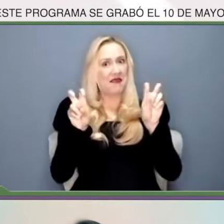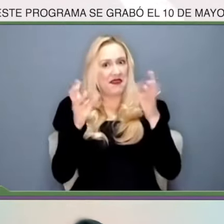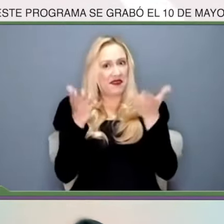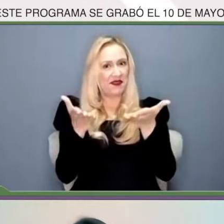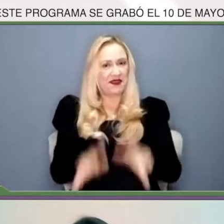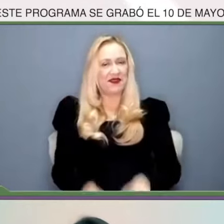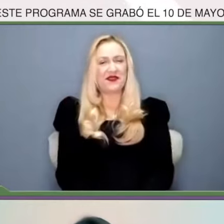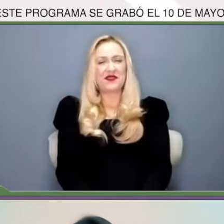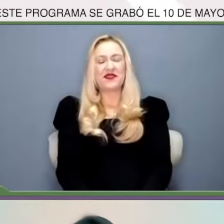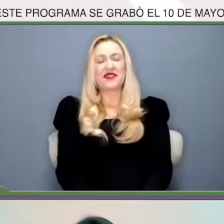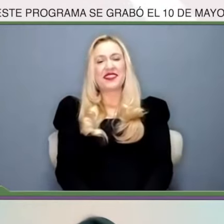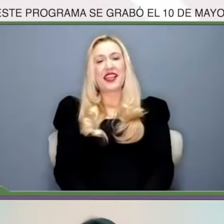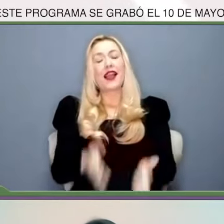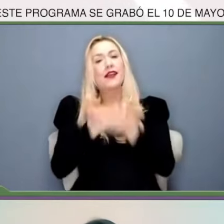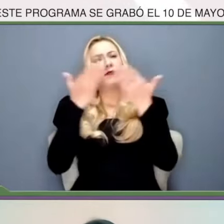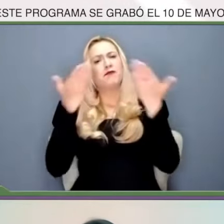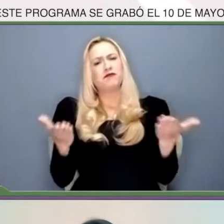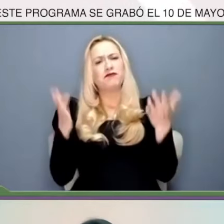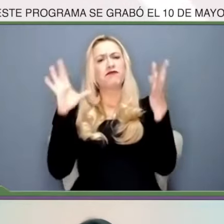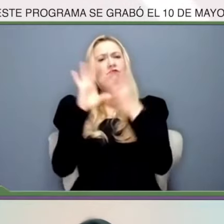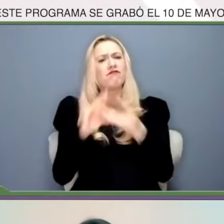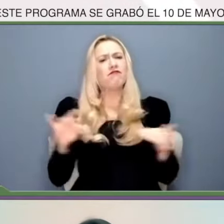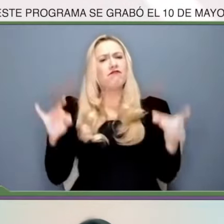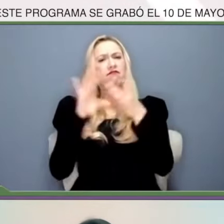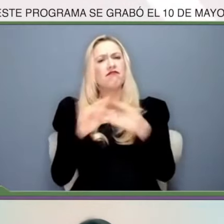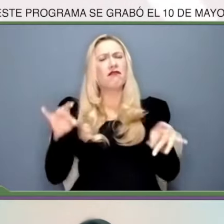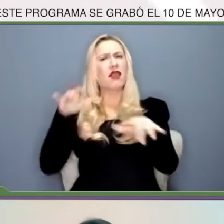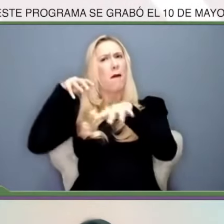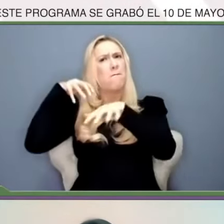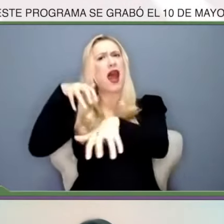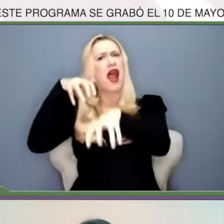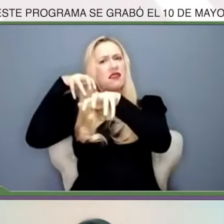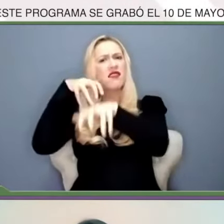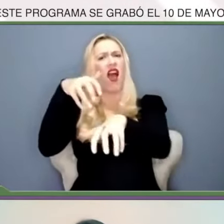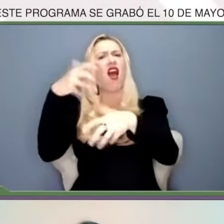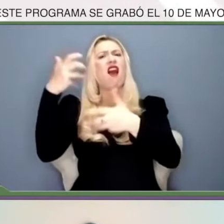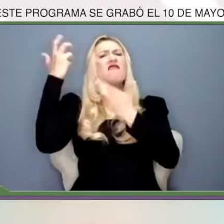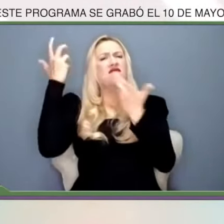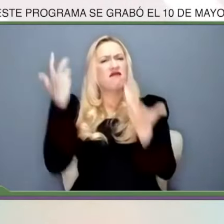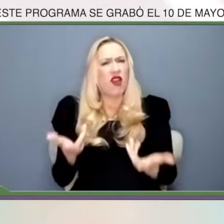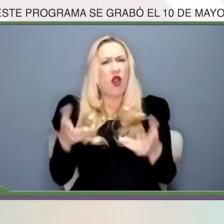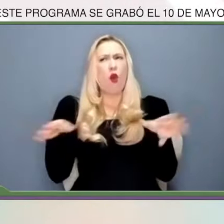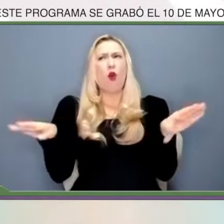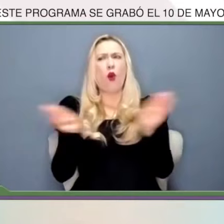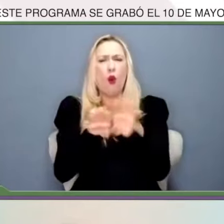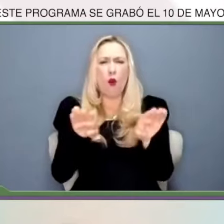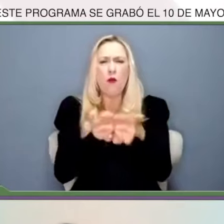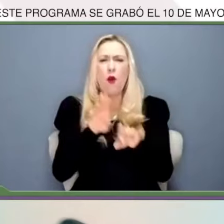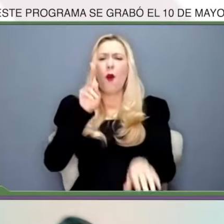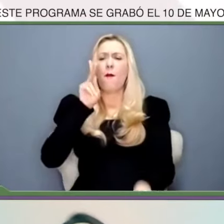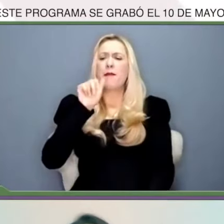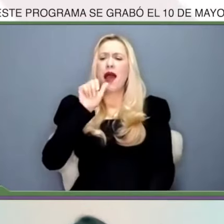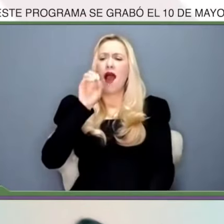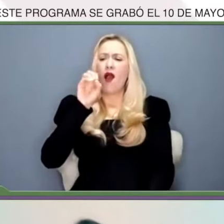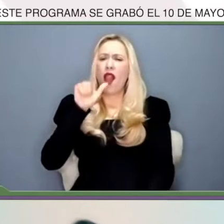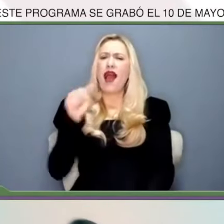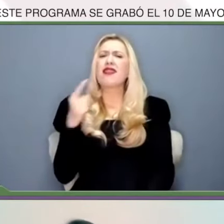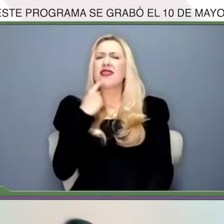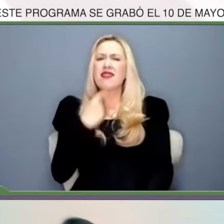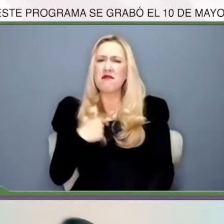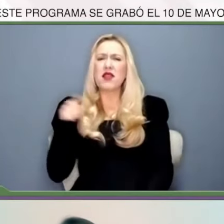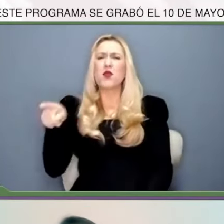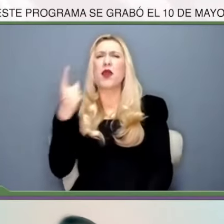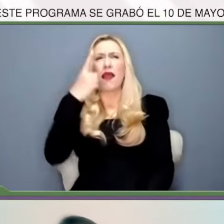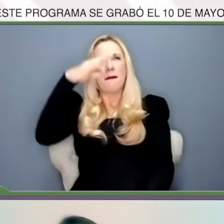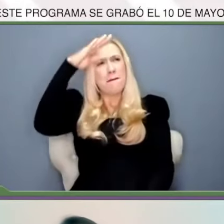Y bueno, pues para platicar sobre la marcha, Paola, me gustaría empezar contigo. ¿Cómo ves esto y qué impresiones